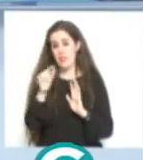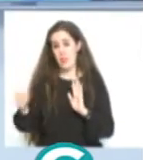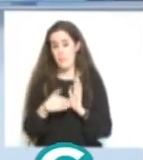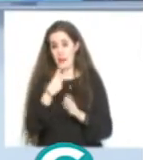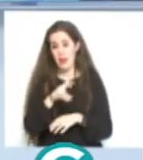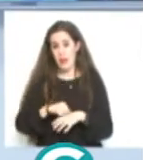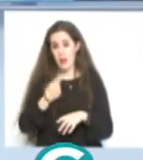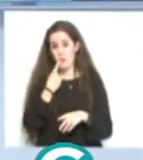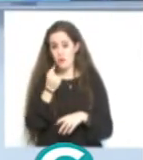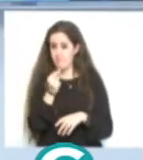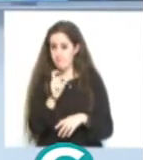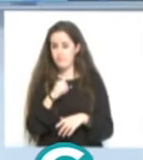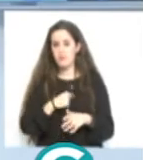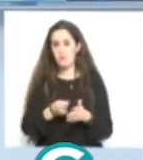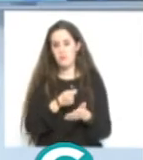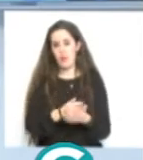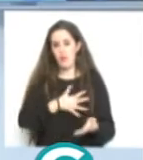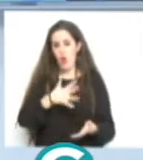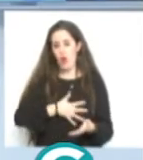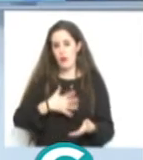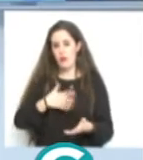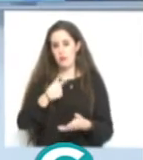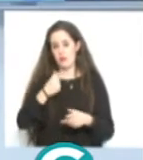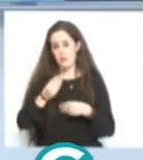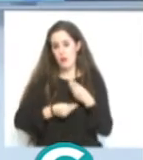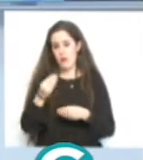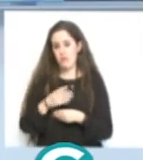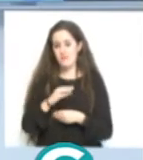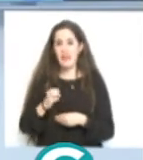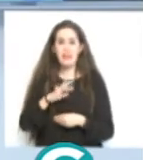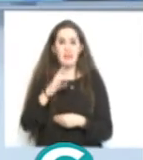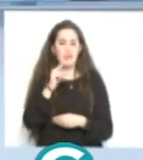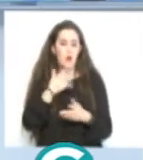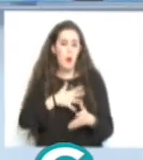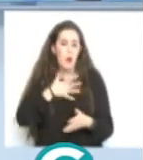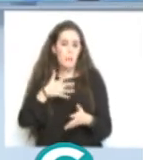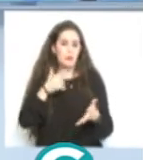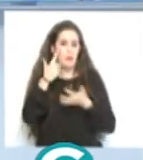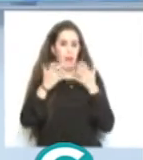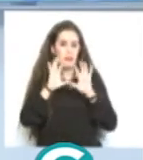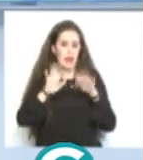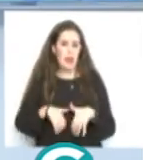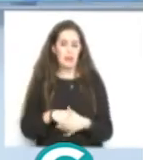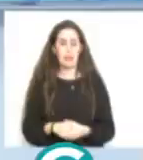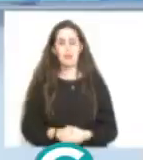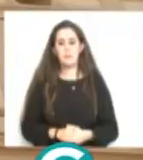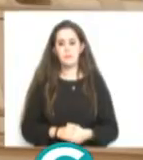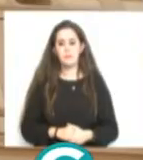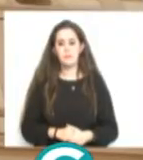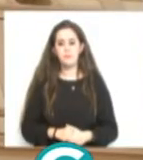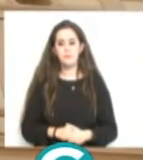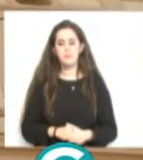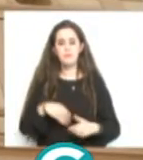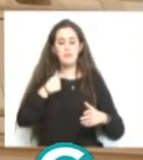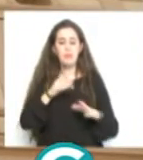la actuación serán sufragados a través de donativos que realicen los feligreses o amantes del arte y de Cádiz.